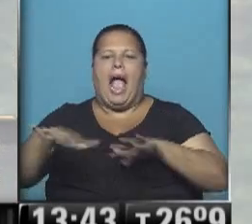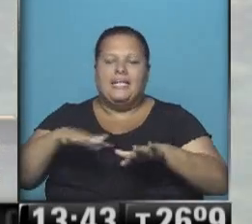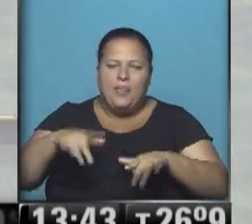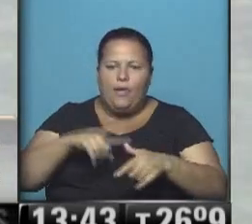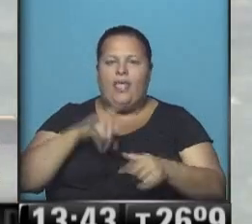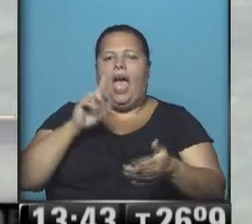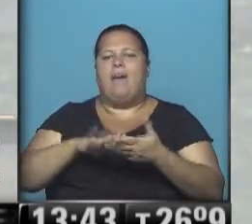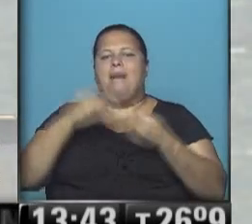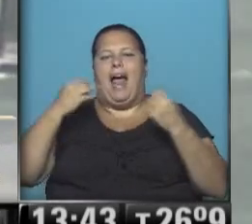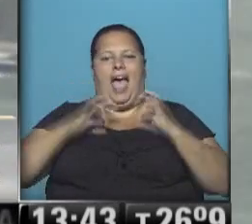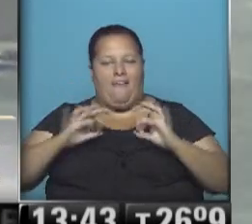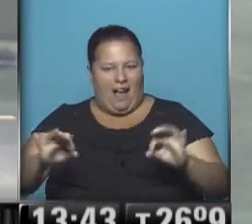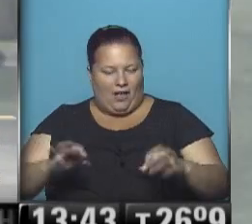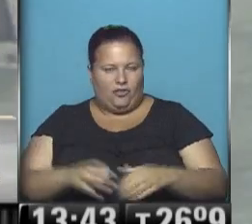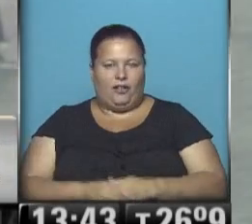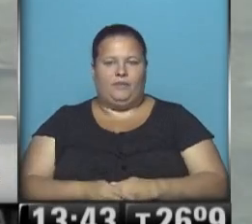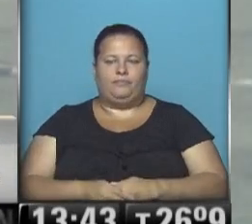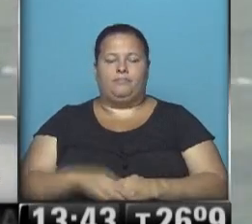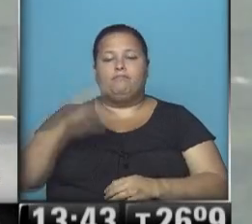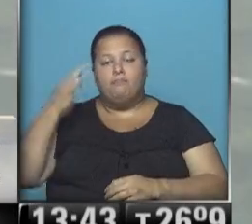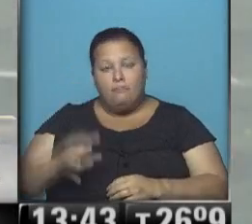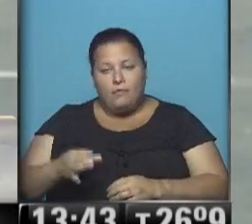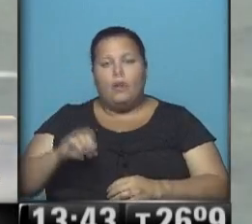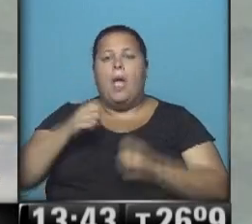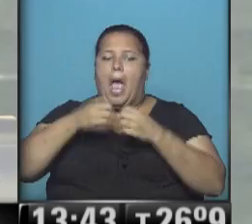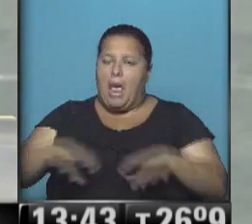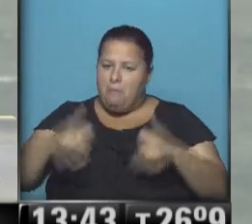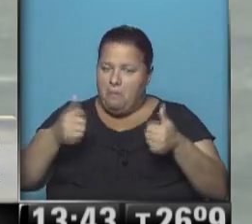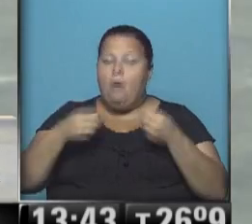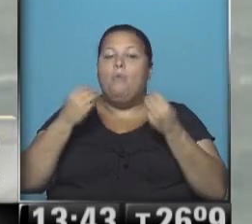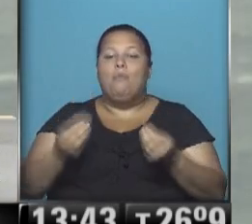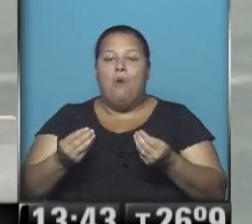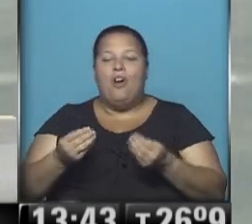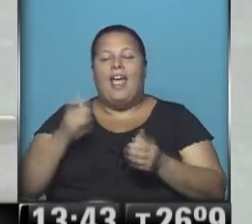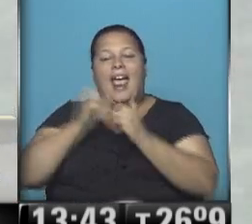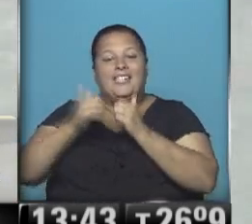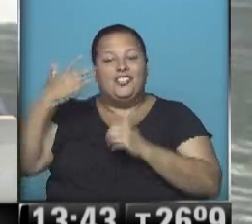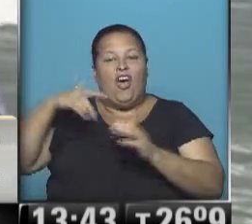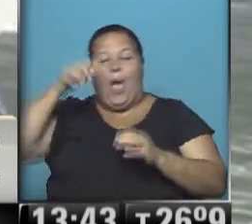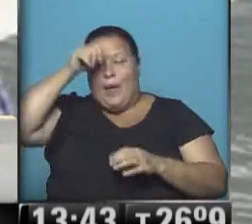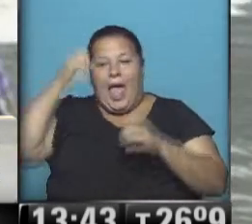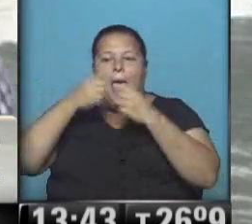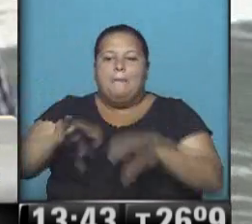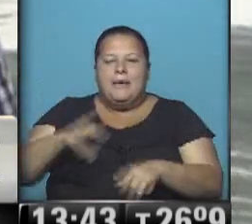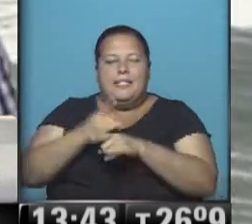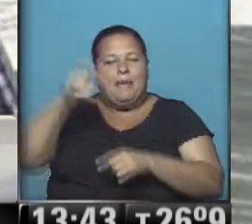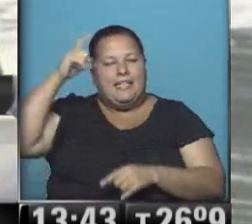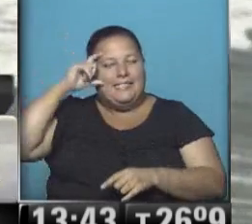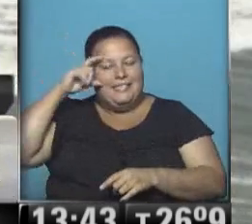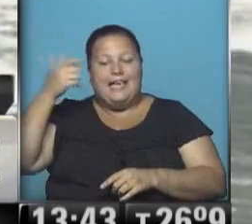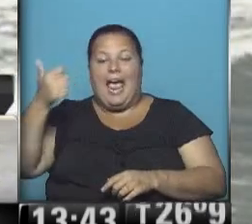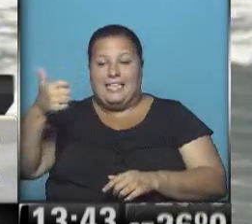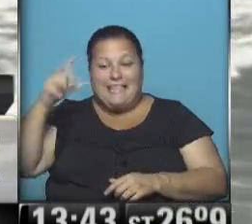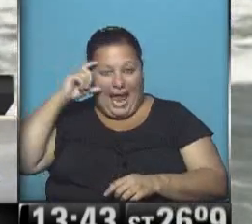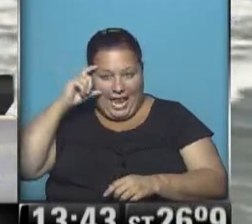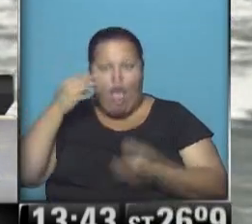actividades de esparcimiento. En realidad tuvimos un muy buen comienzo, porque históricamente la temporada empieza alrededor del 6 de enero, pero este